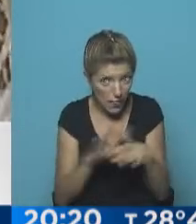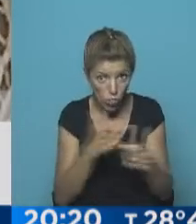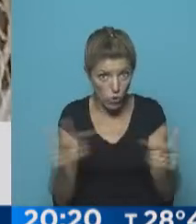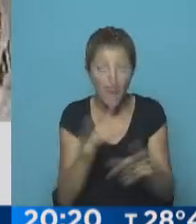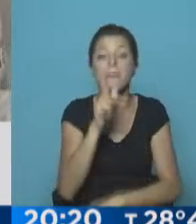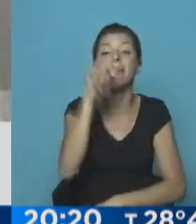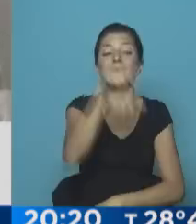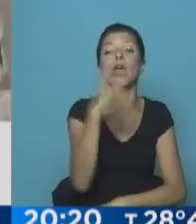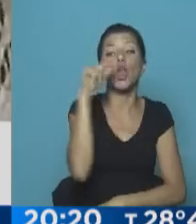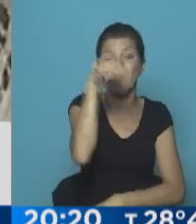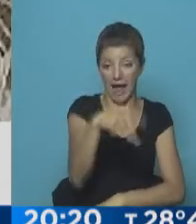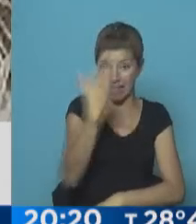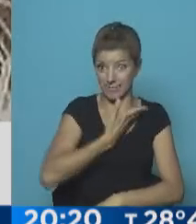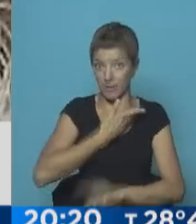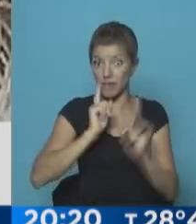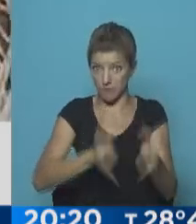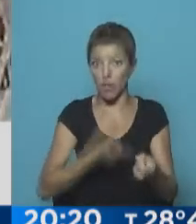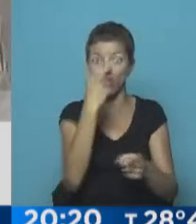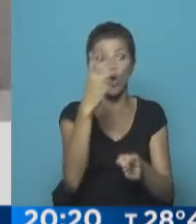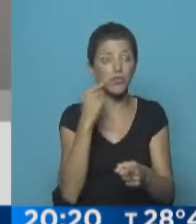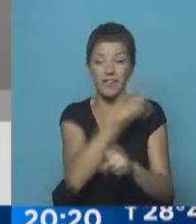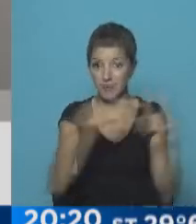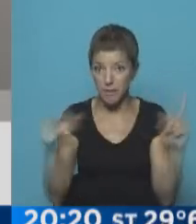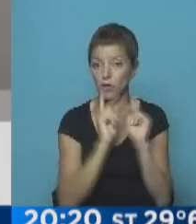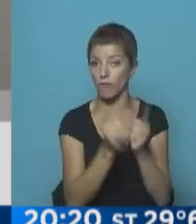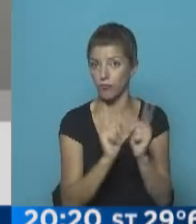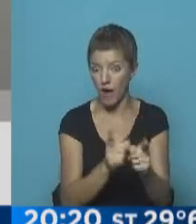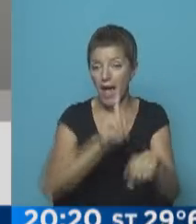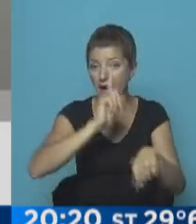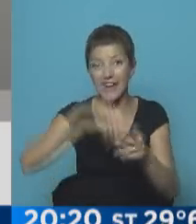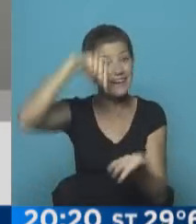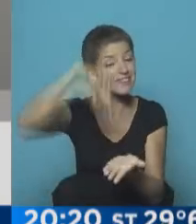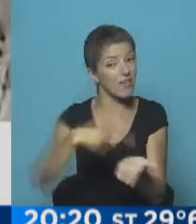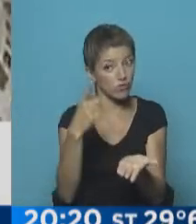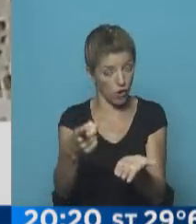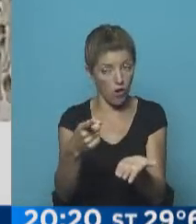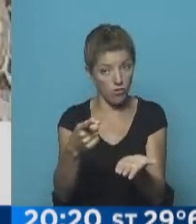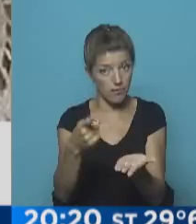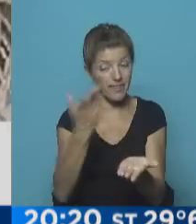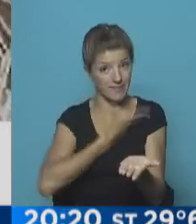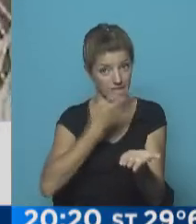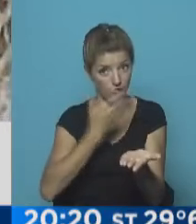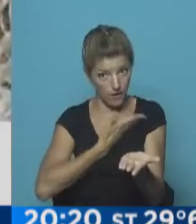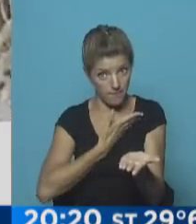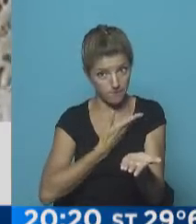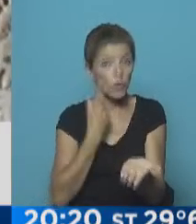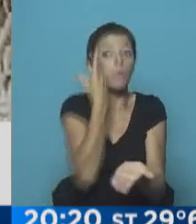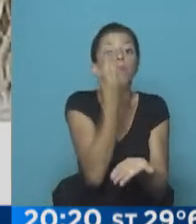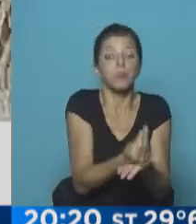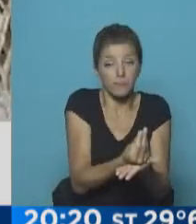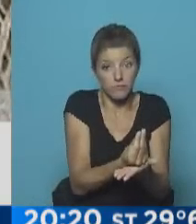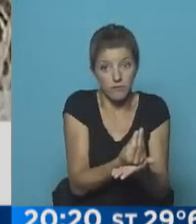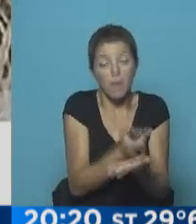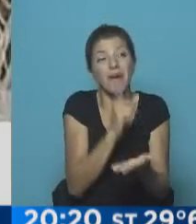misma ciudad de Santa Fe durante 2 días y medio, en pleno centro de la ciudad de Santa Fe, se alojarían, habrían